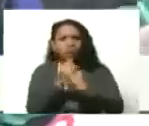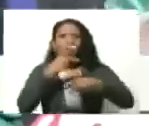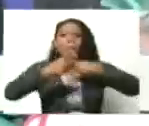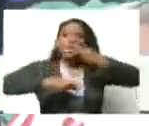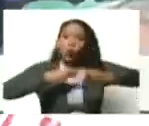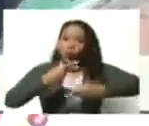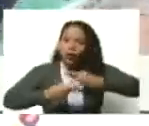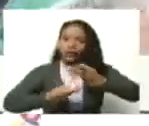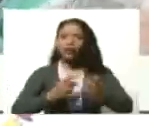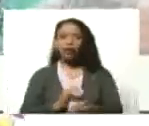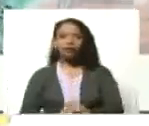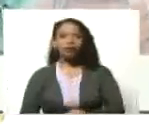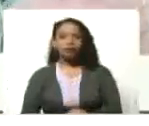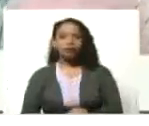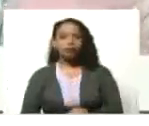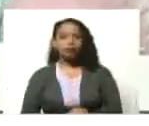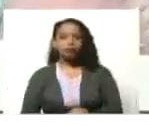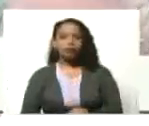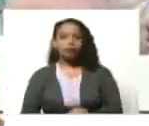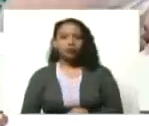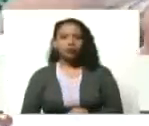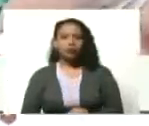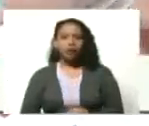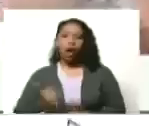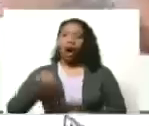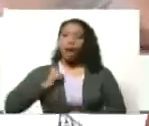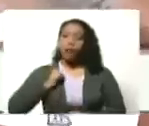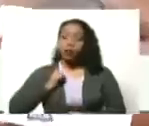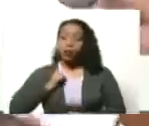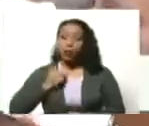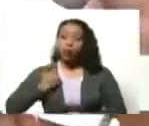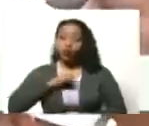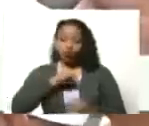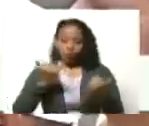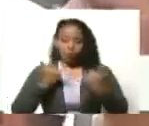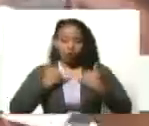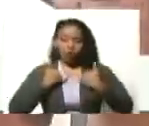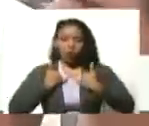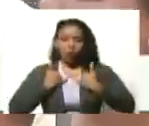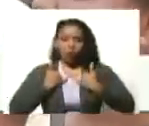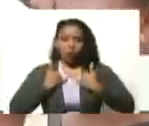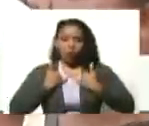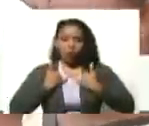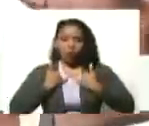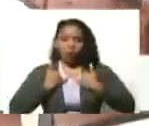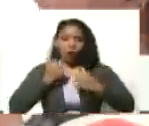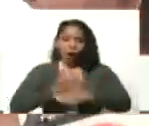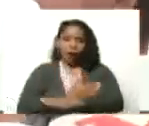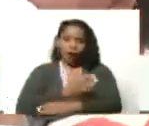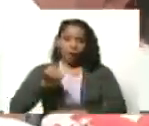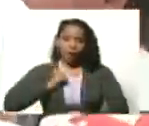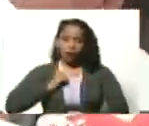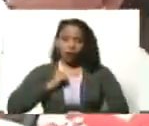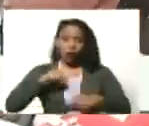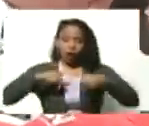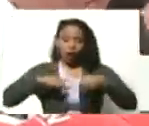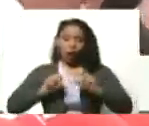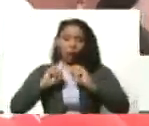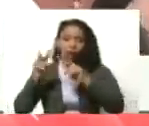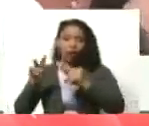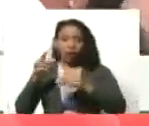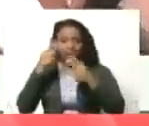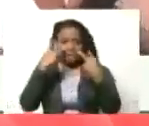política. Aprovechemos nosotros aprovechemos esta oportunidad.